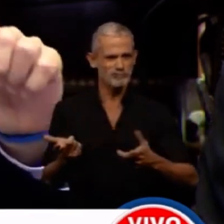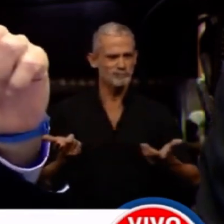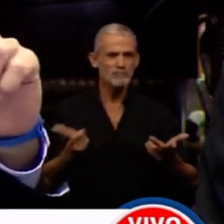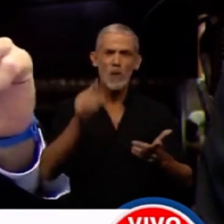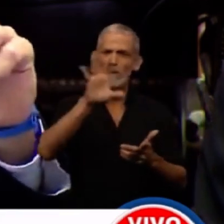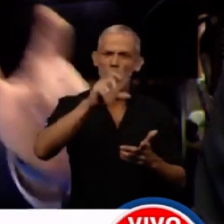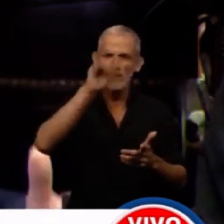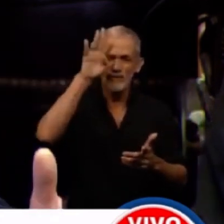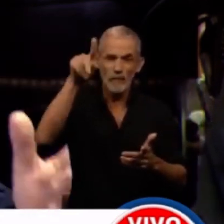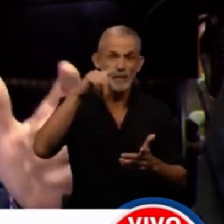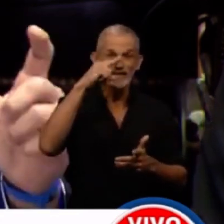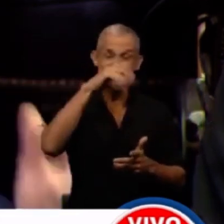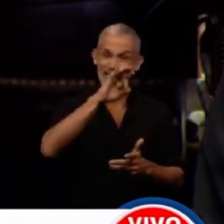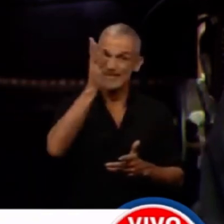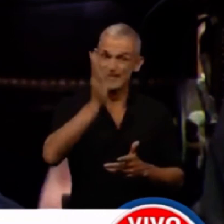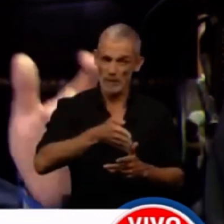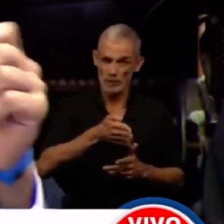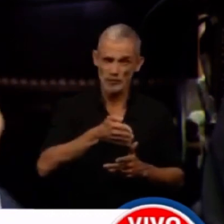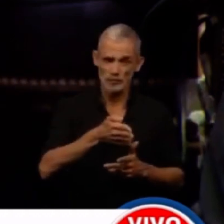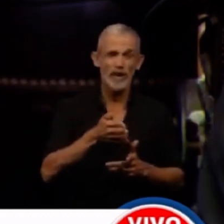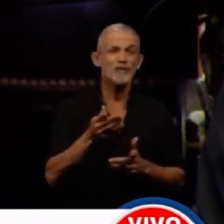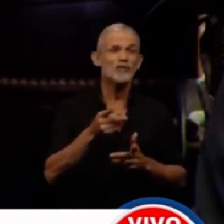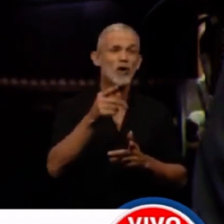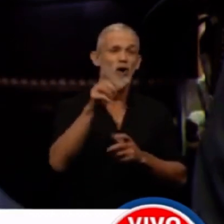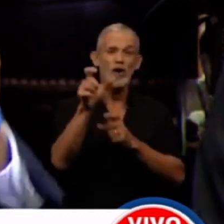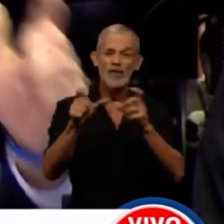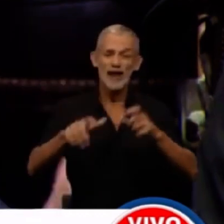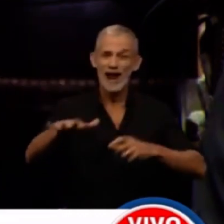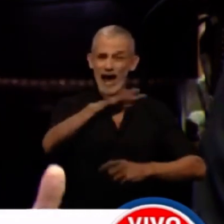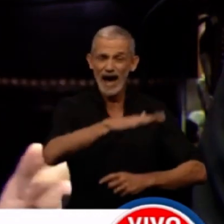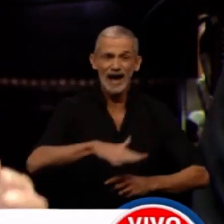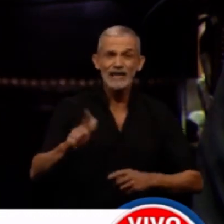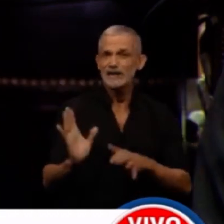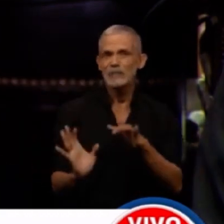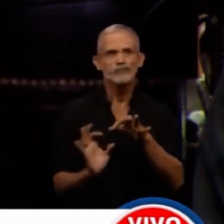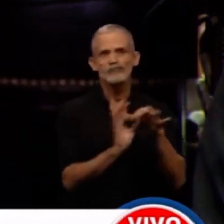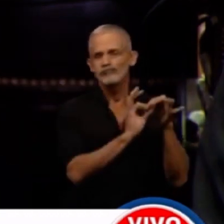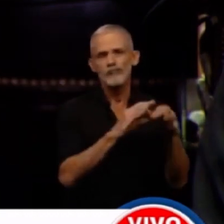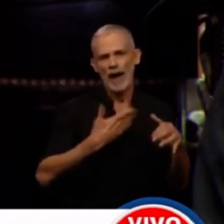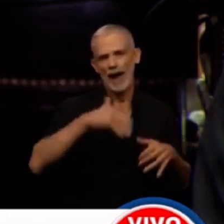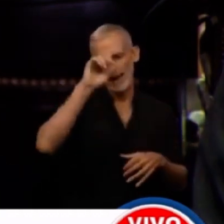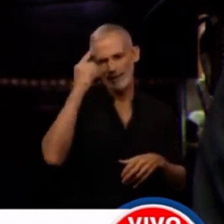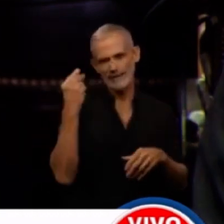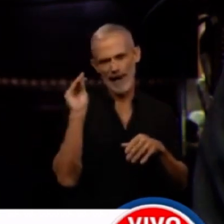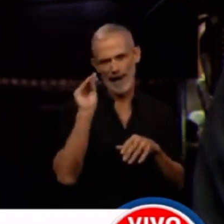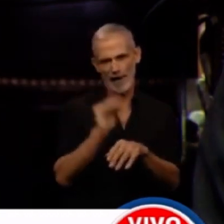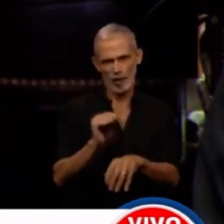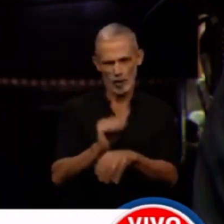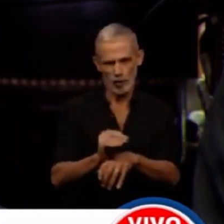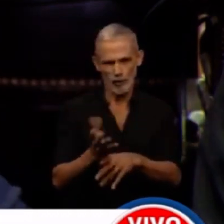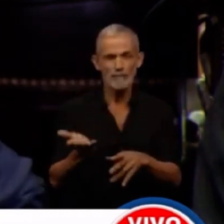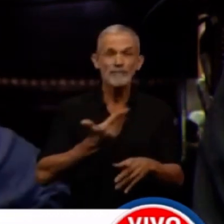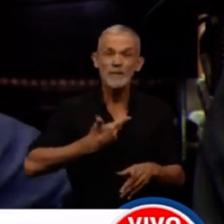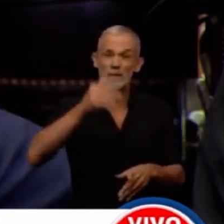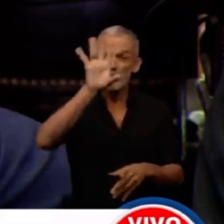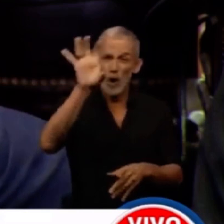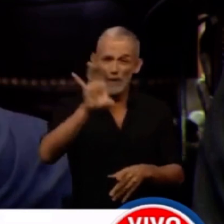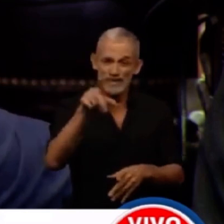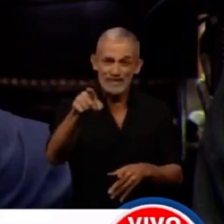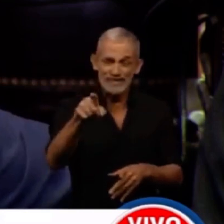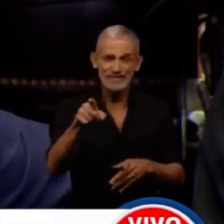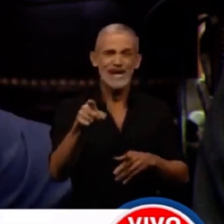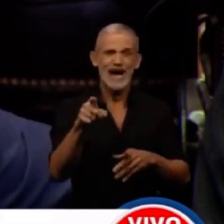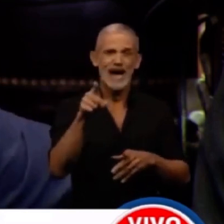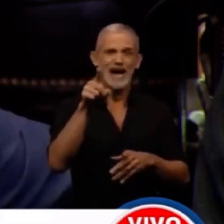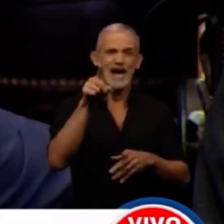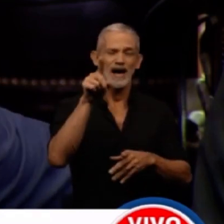en donde el 70% de la población depende del Estado, y una provincia en donde